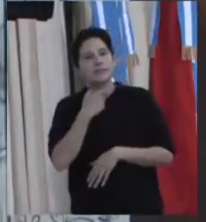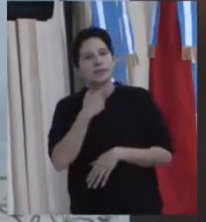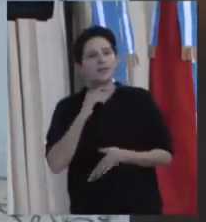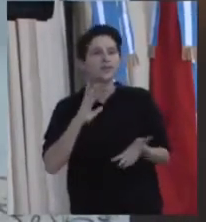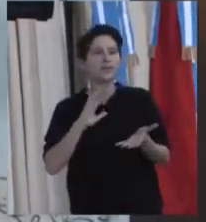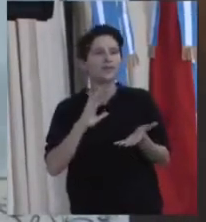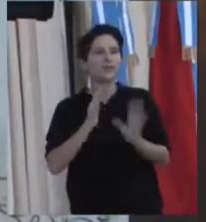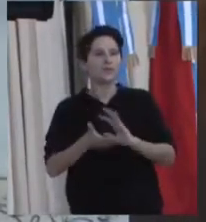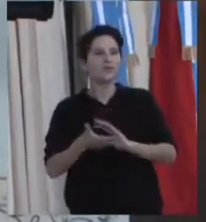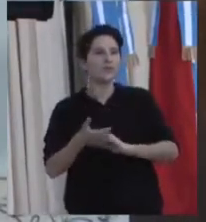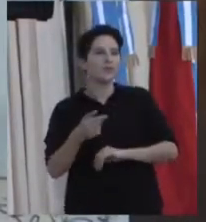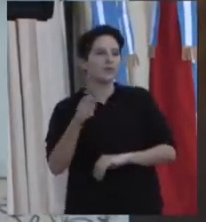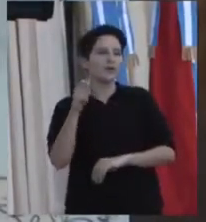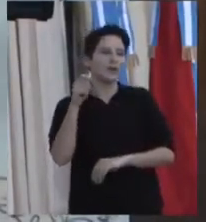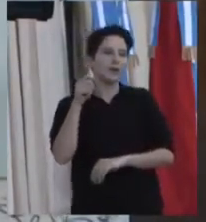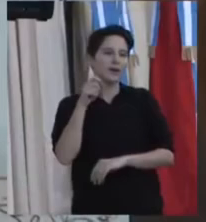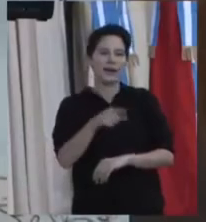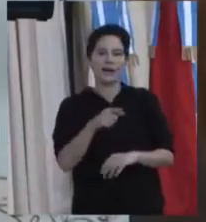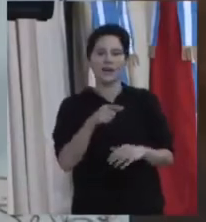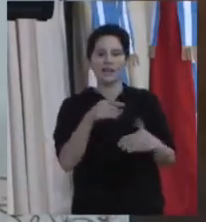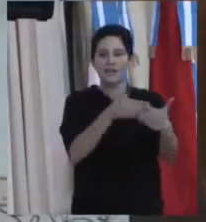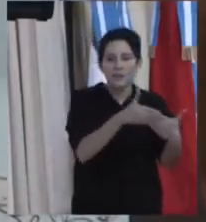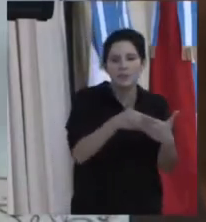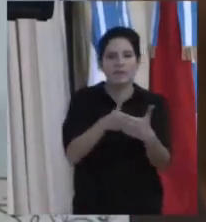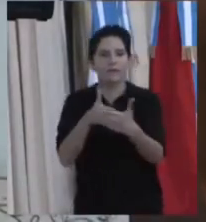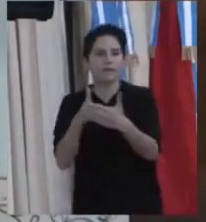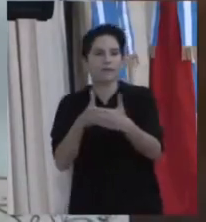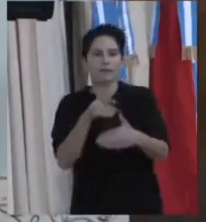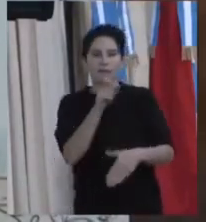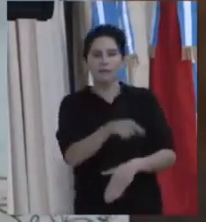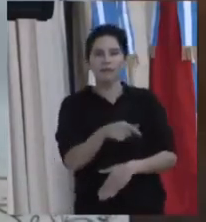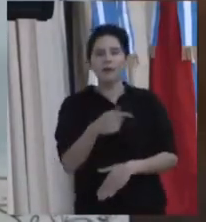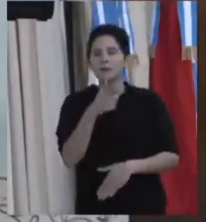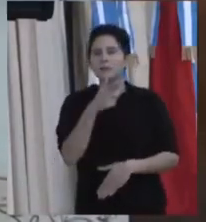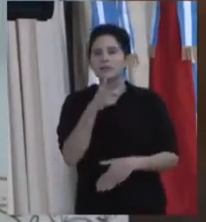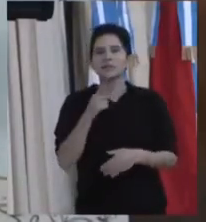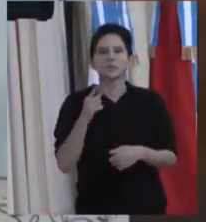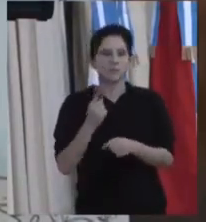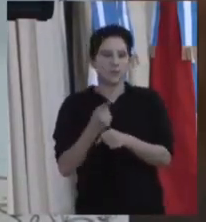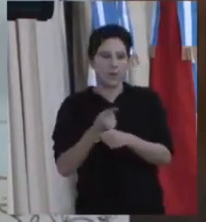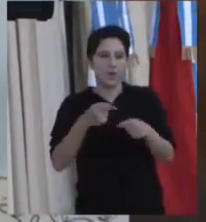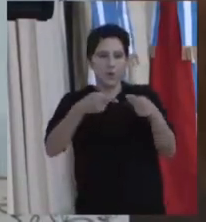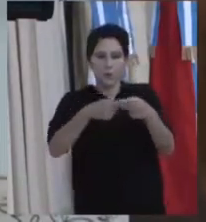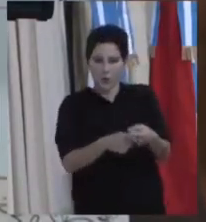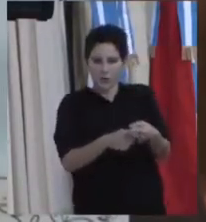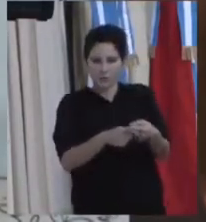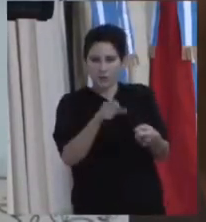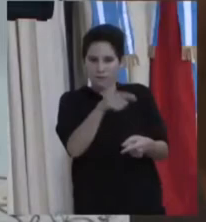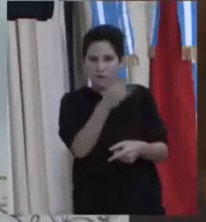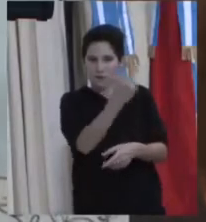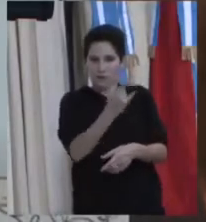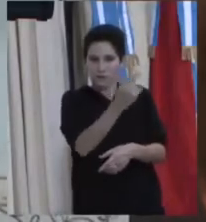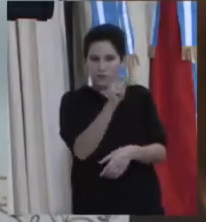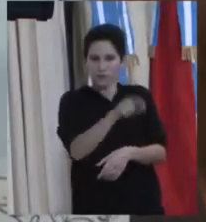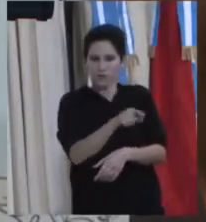atarla y circunscribirla y limitarla? Primero, creo que hay que volver a repolitizar la universidad, en el sentido más